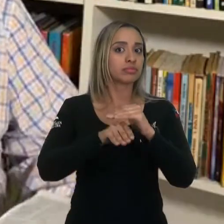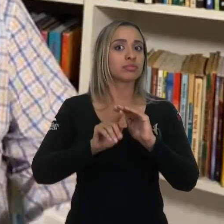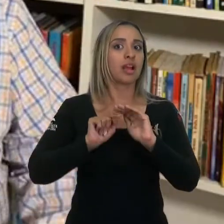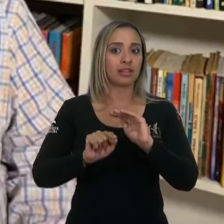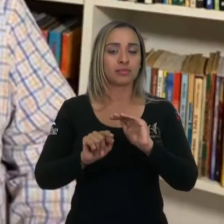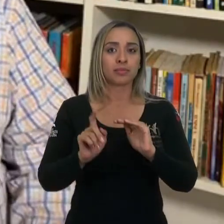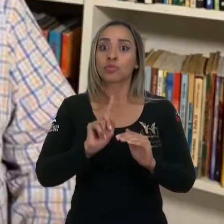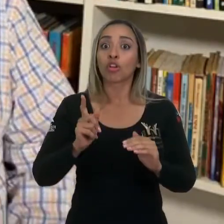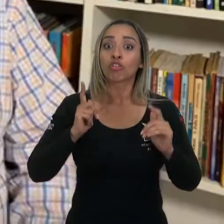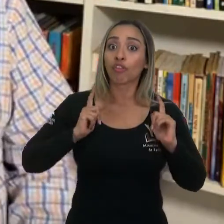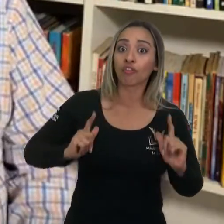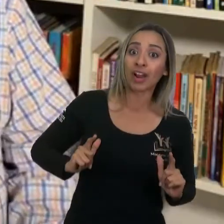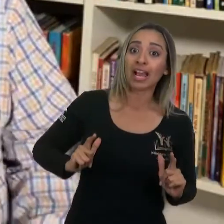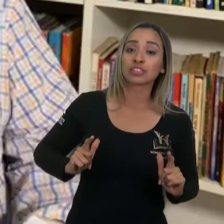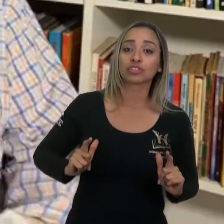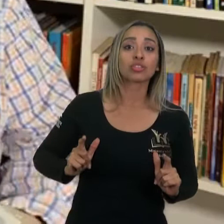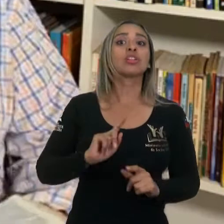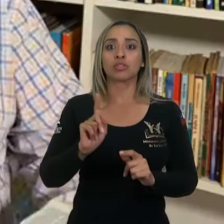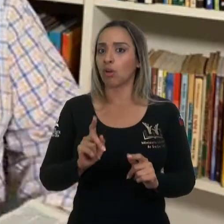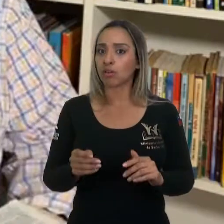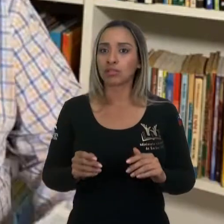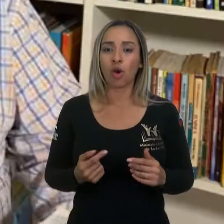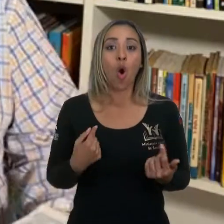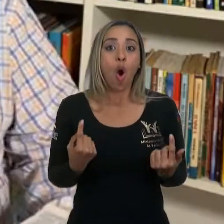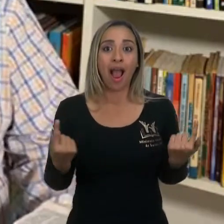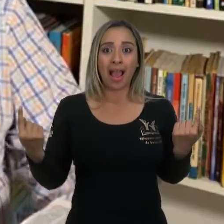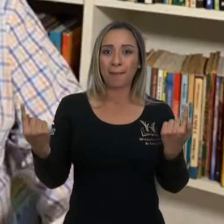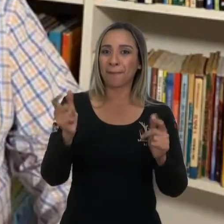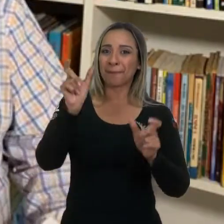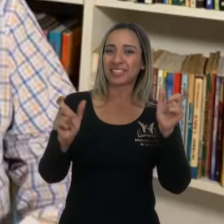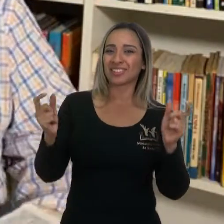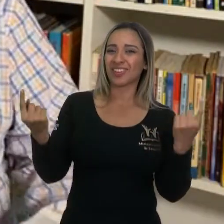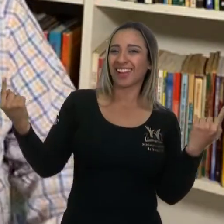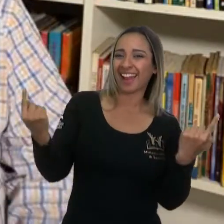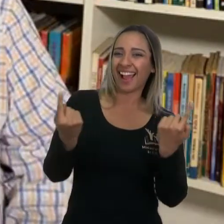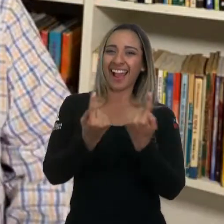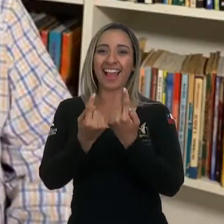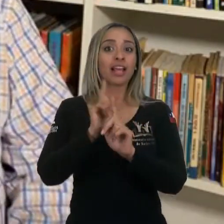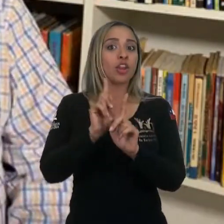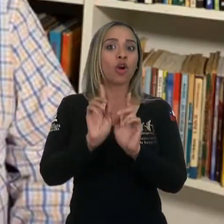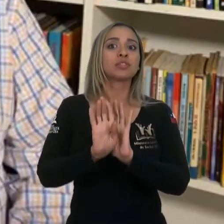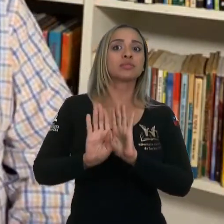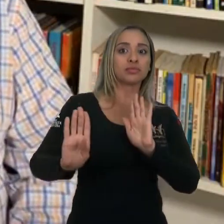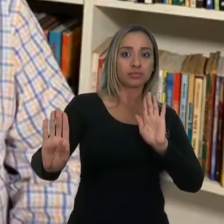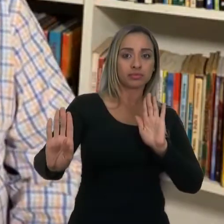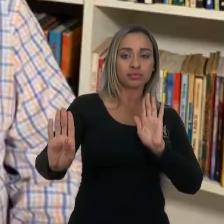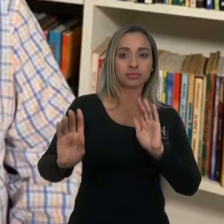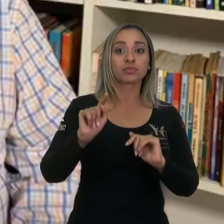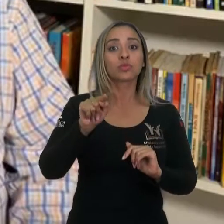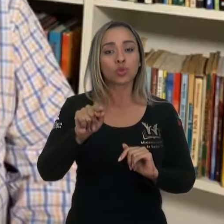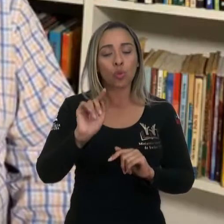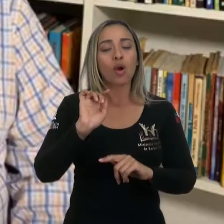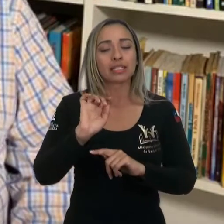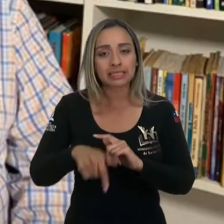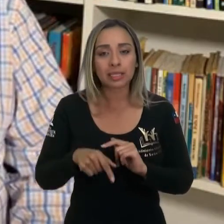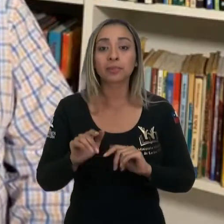viajar, no viajes. Si es para no tener mucho contacto físico con las personas, no los tengas. Sé prudente, no